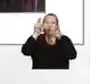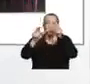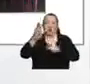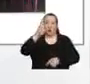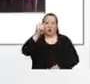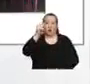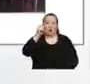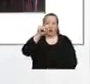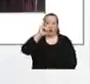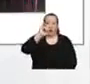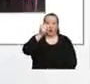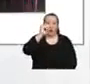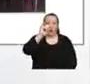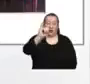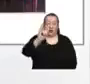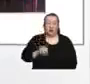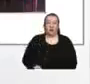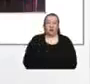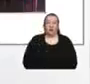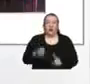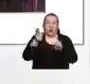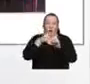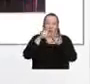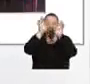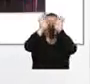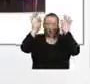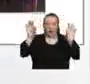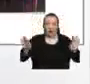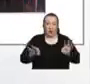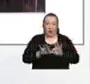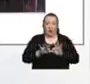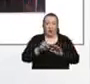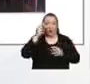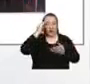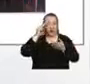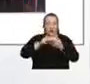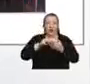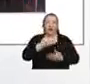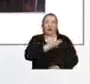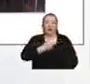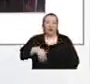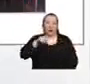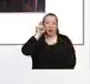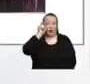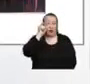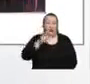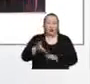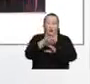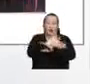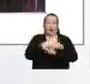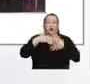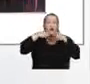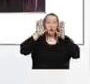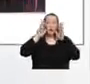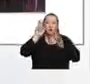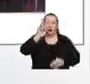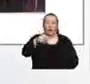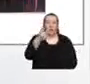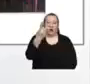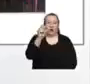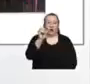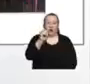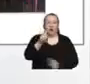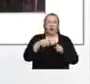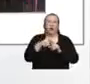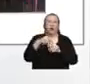en primera plana el mensaje guillermo lazo y esto es diciembre de 2020 cuando en teoría vendieron este en